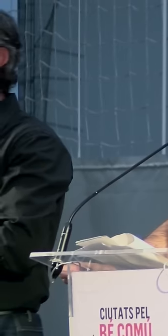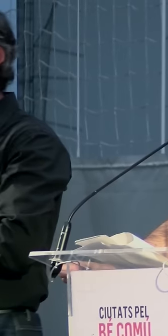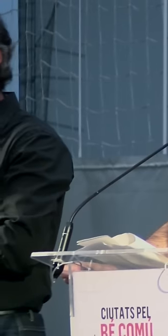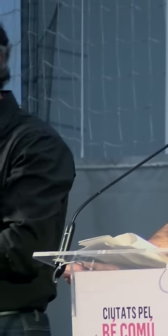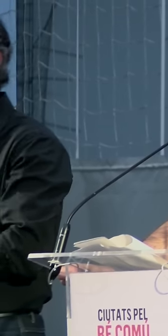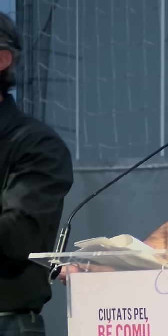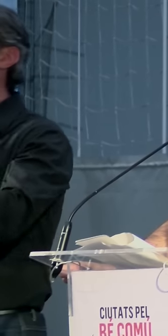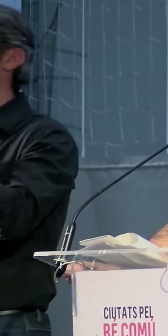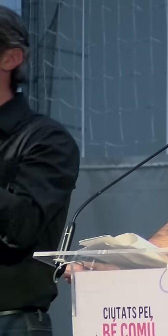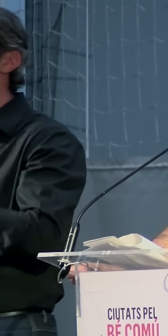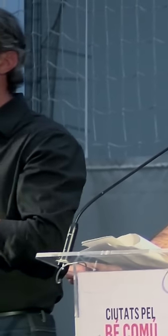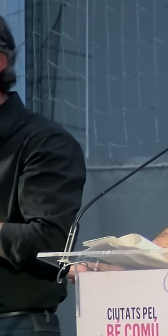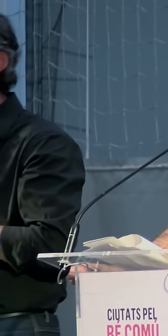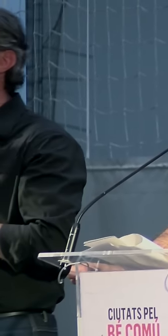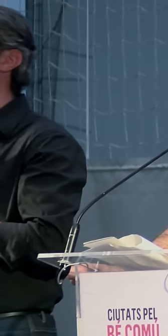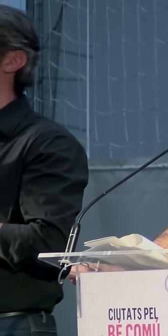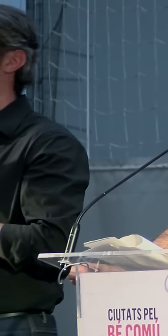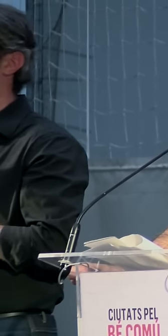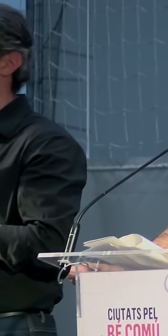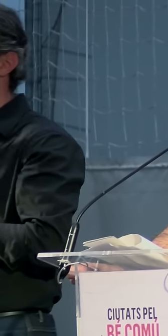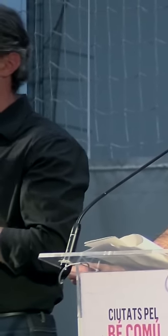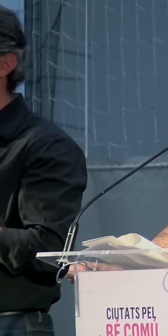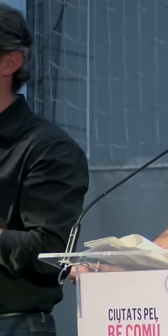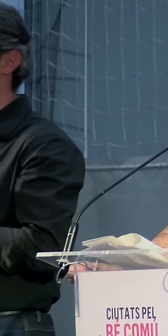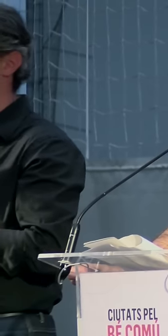las fiestas populares de Vallecas.